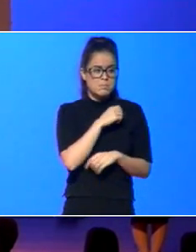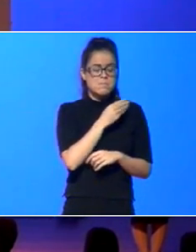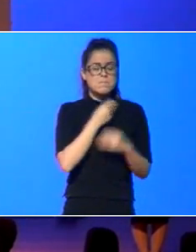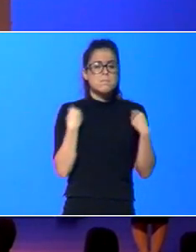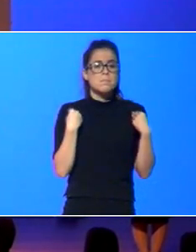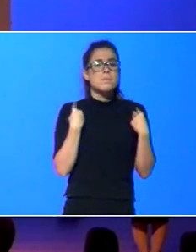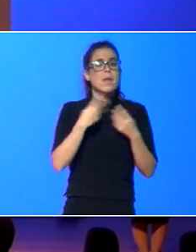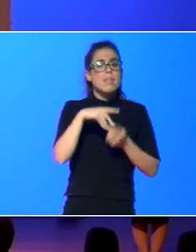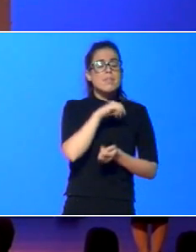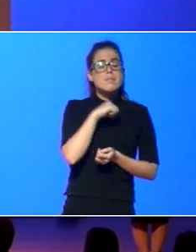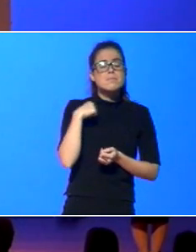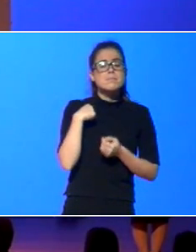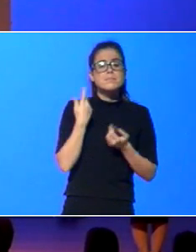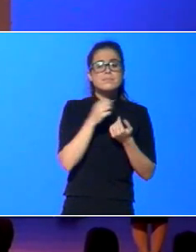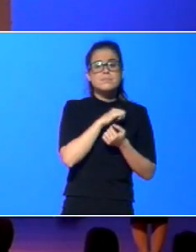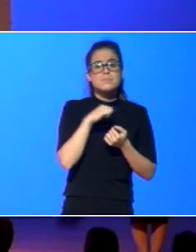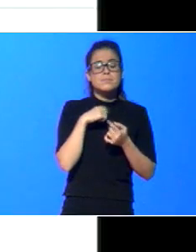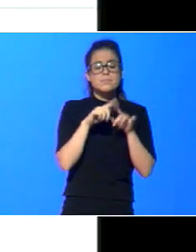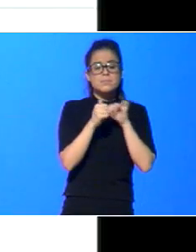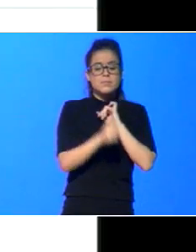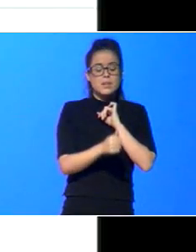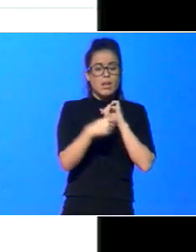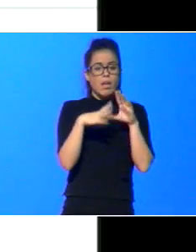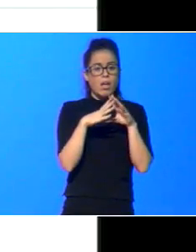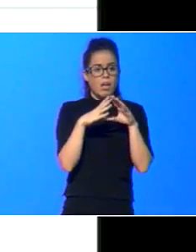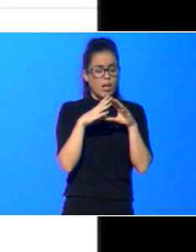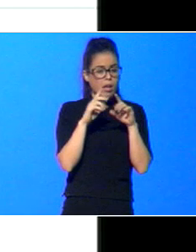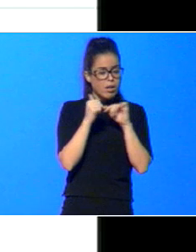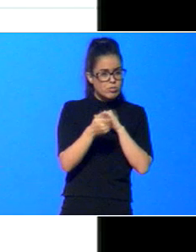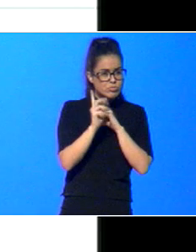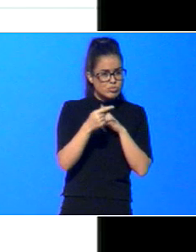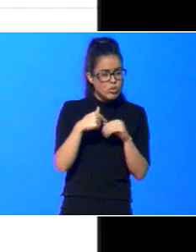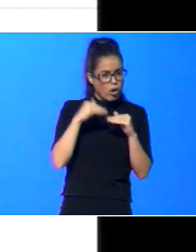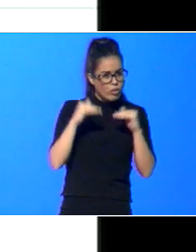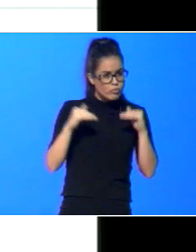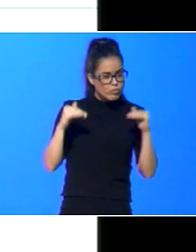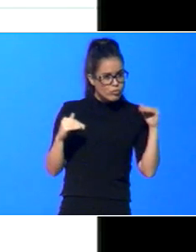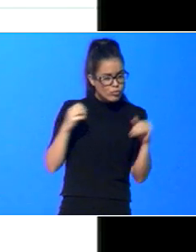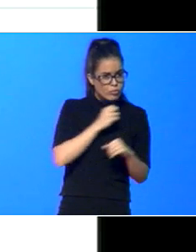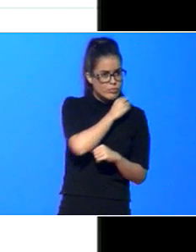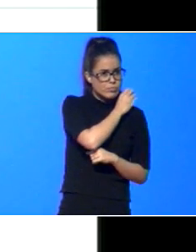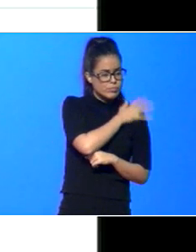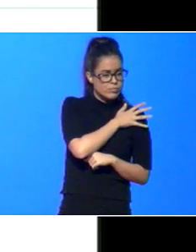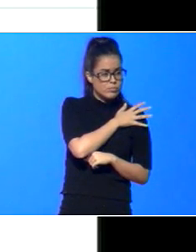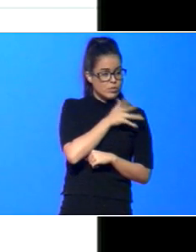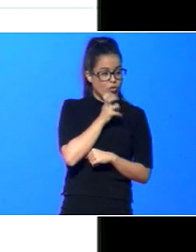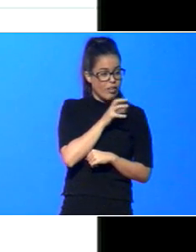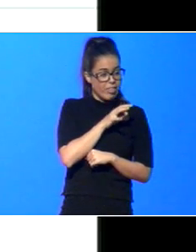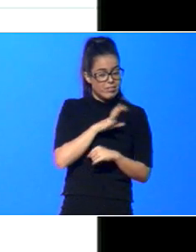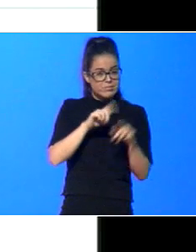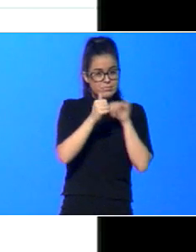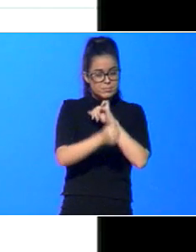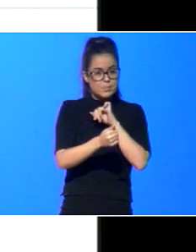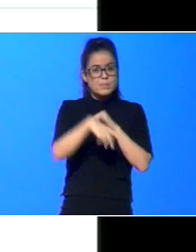en la diversidad. Y en la diversidad de todo tipo, no solo funcional, también Laura lo decía, ¿no? En la diversidad de género, en la diversidad